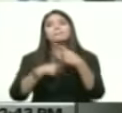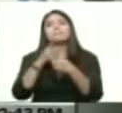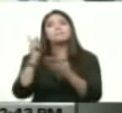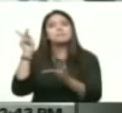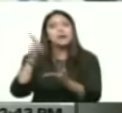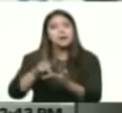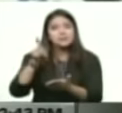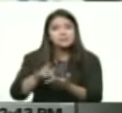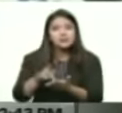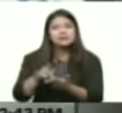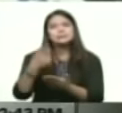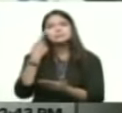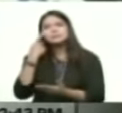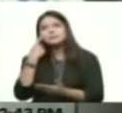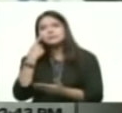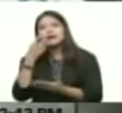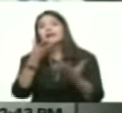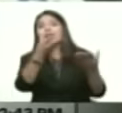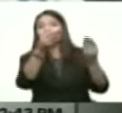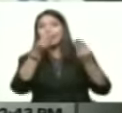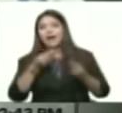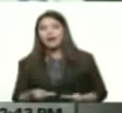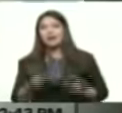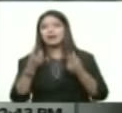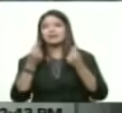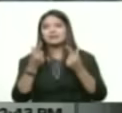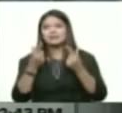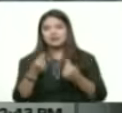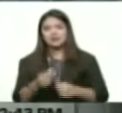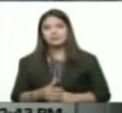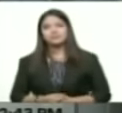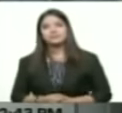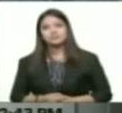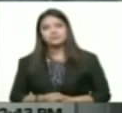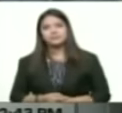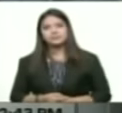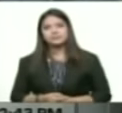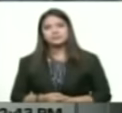proceder a identificar y traer estos recursos.